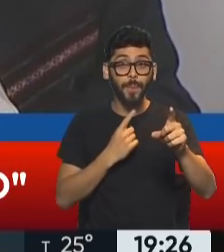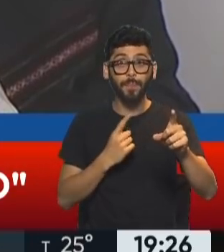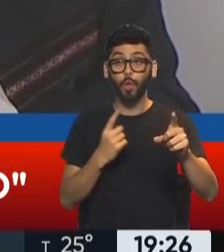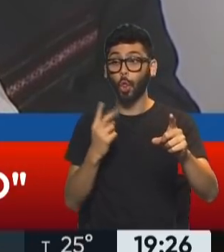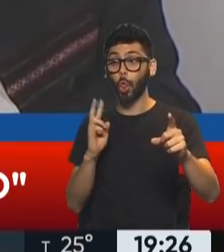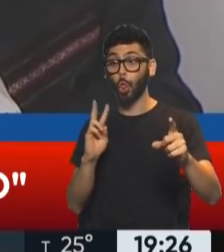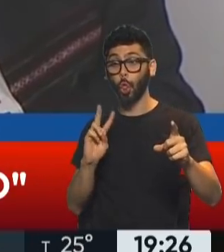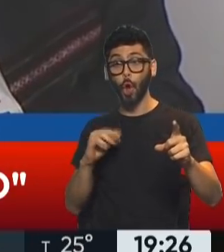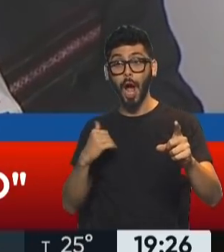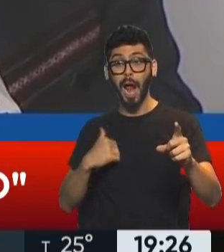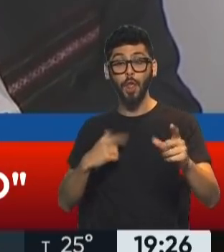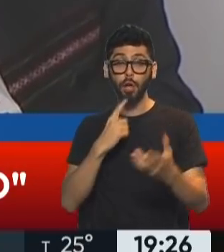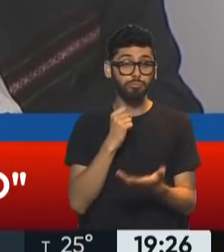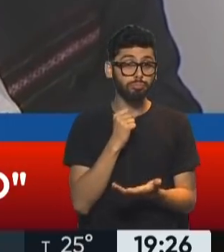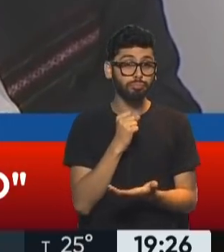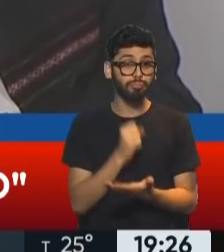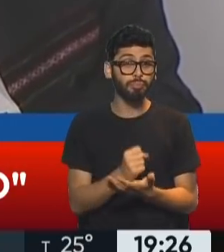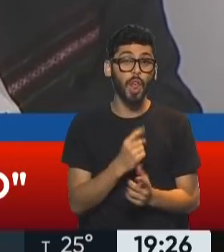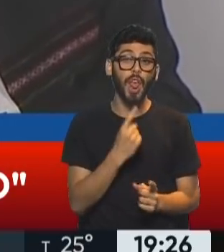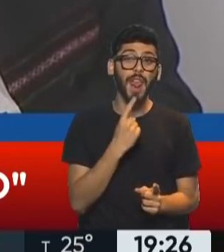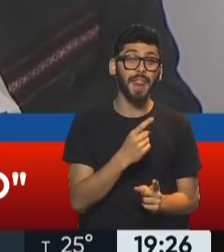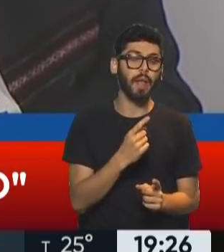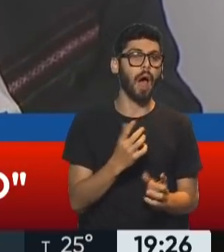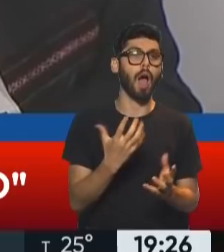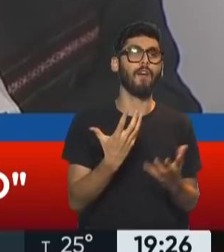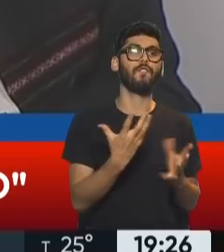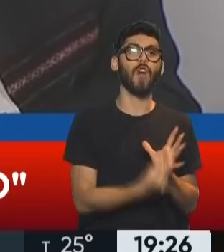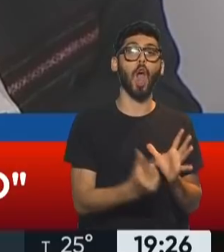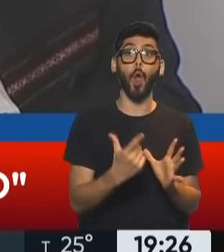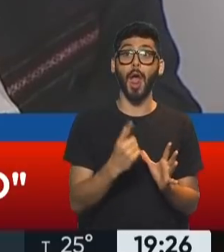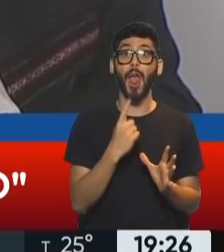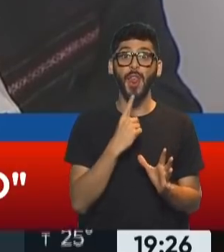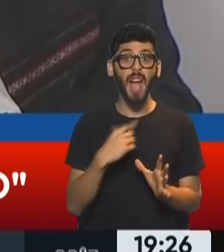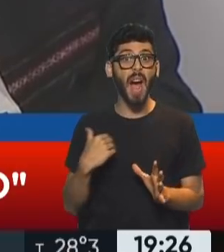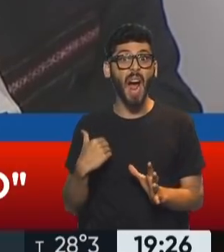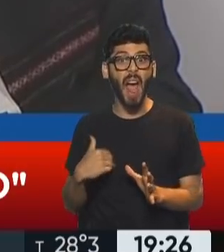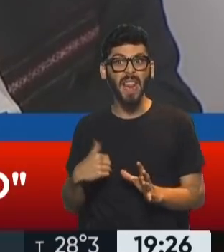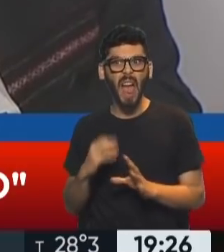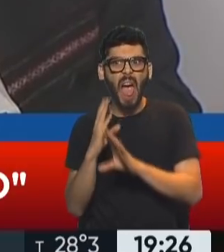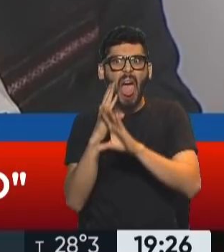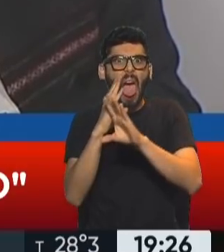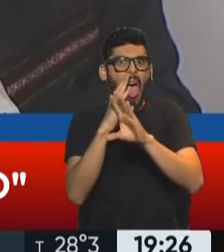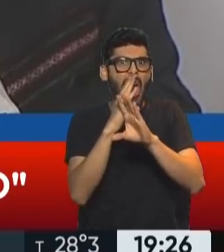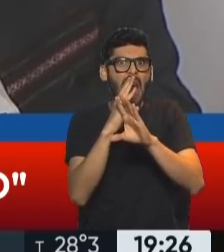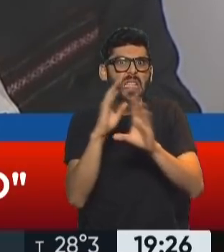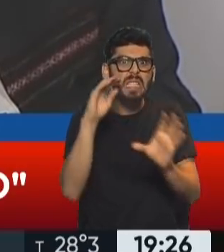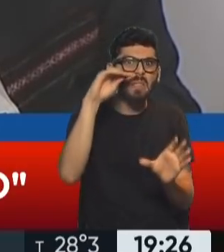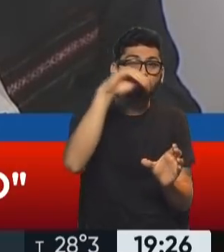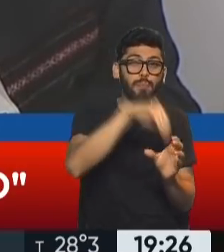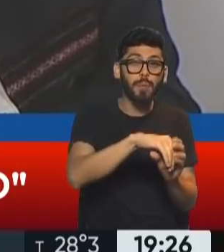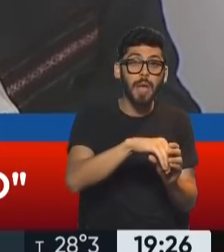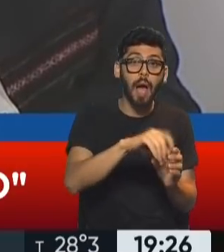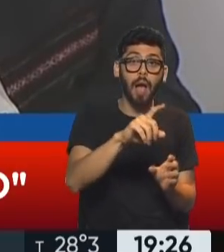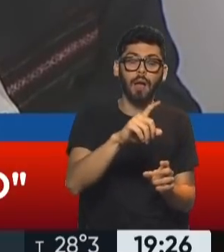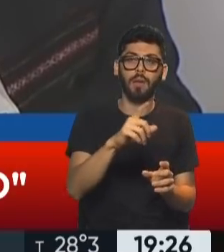los errores no existían eran 2 espías que Argentina había puesto en esa misión. Y era muy